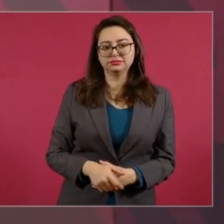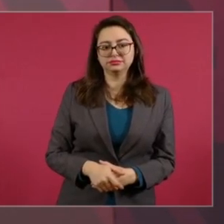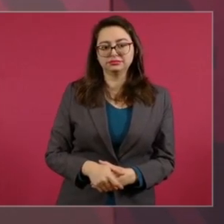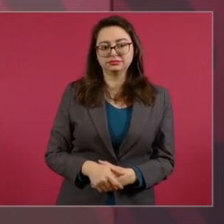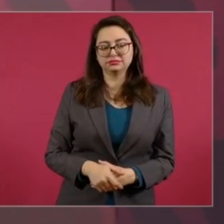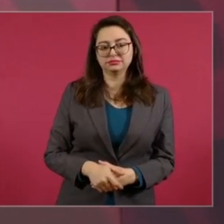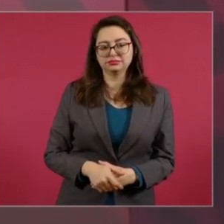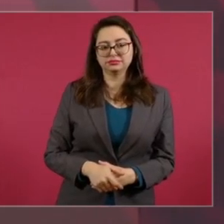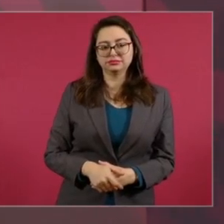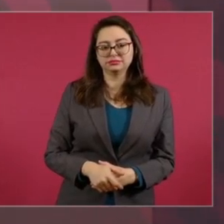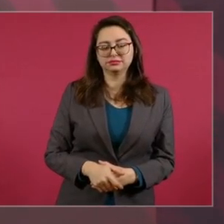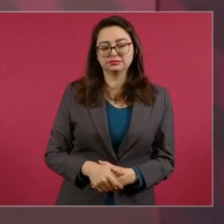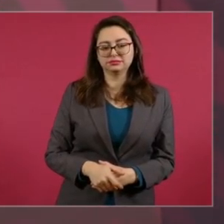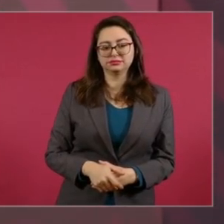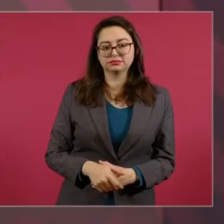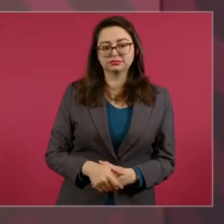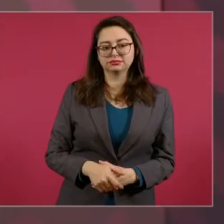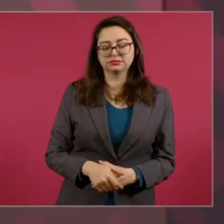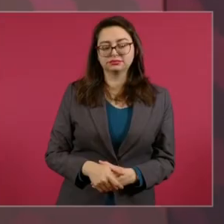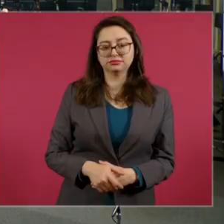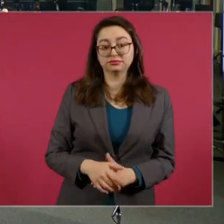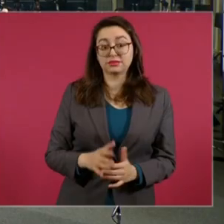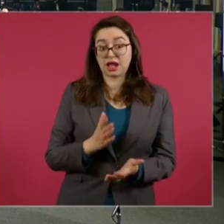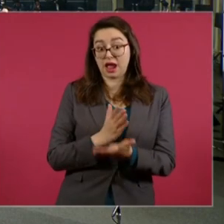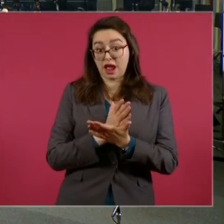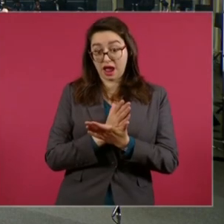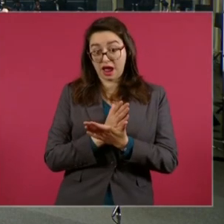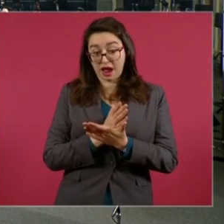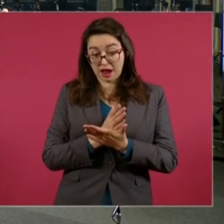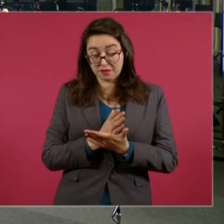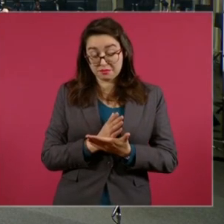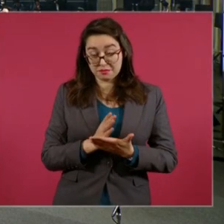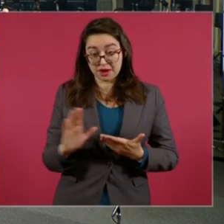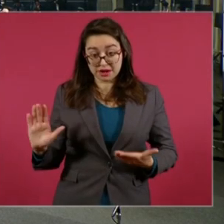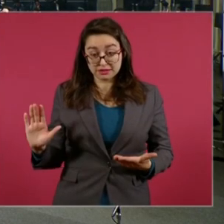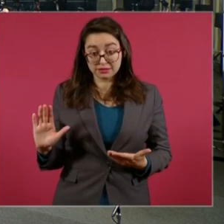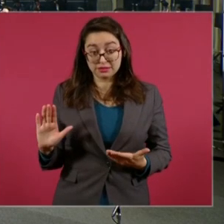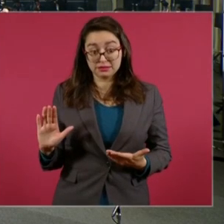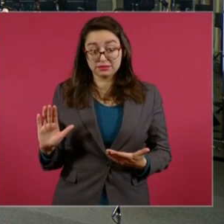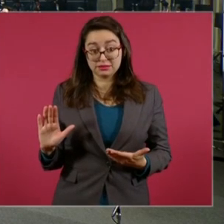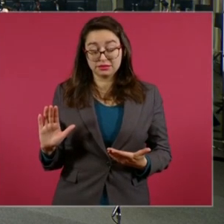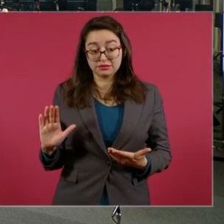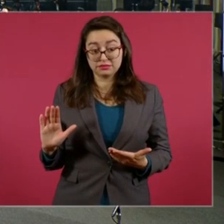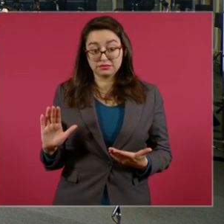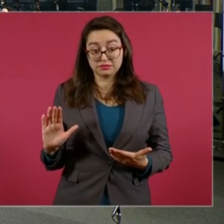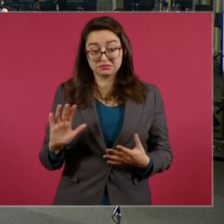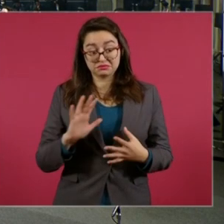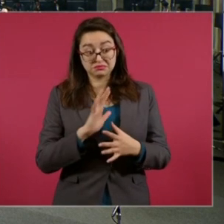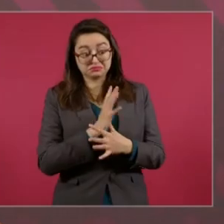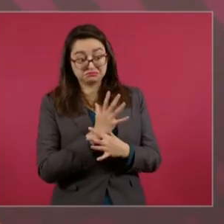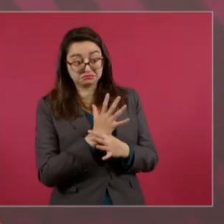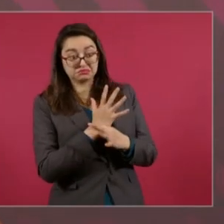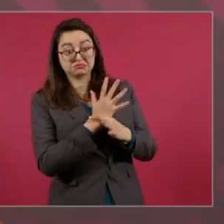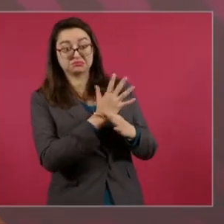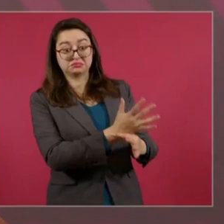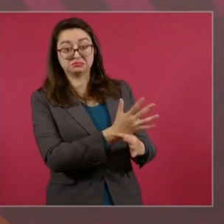sino que se atreve a decir que yo estoy